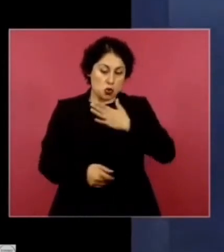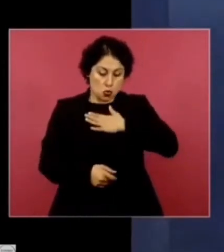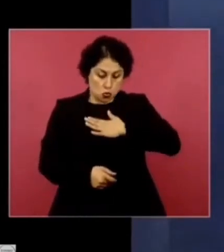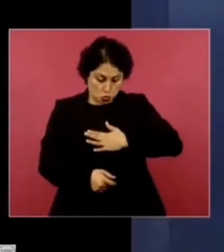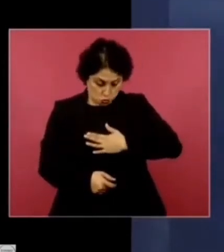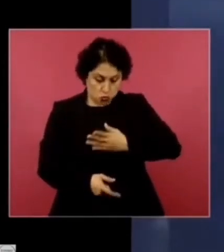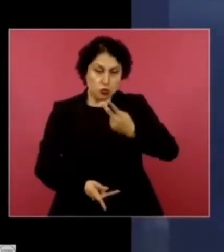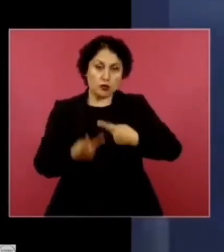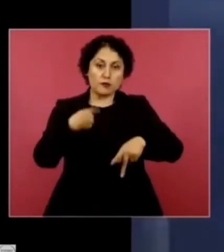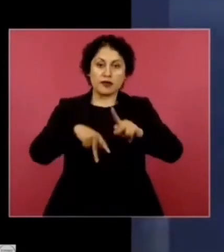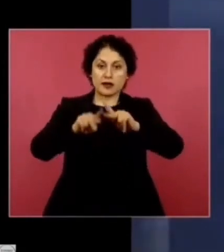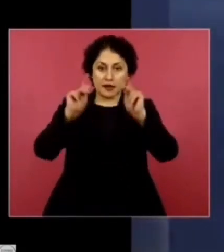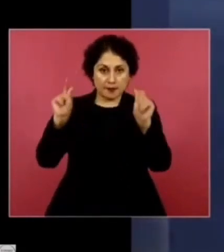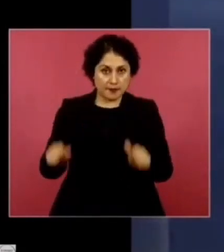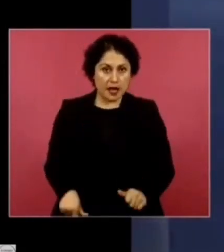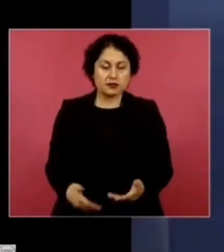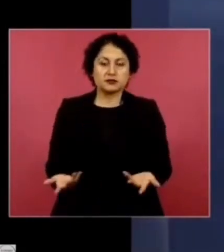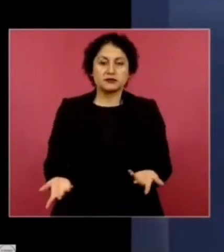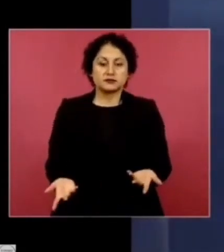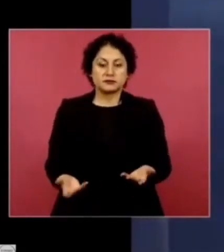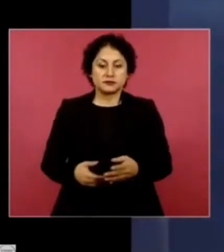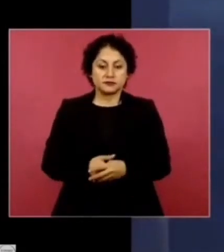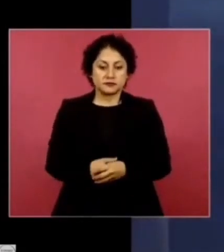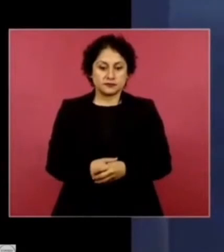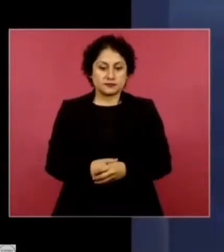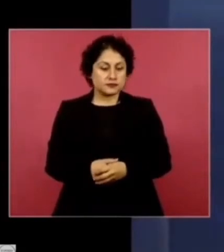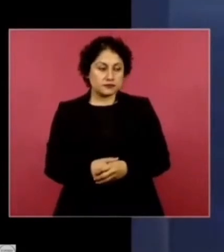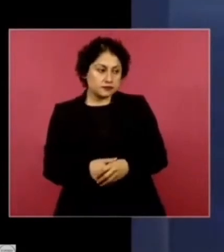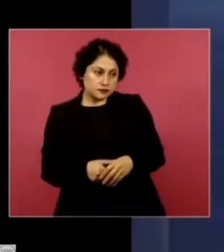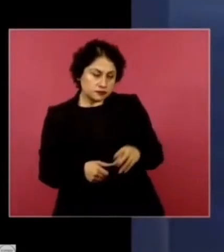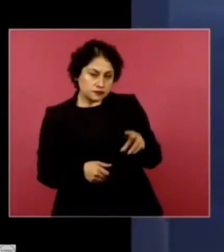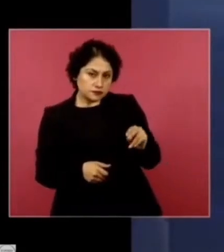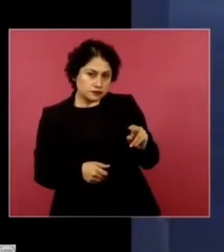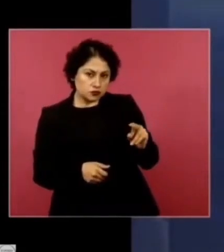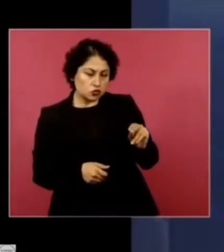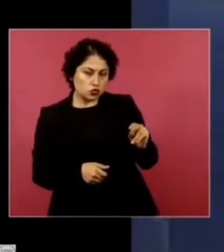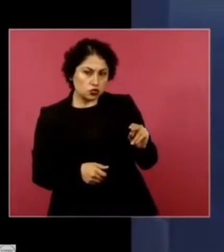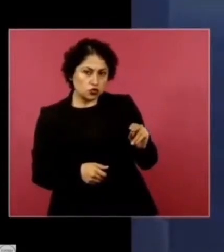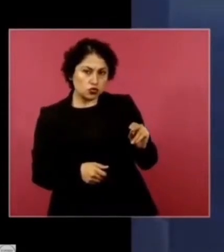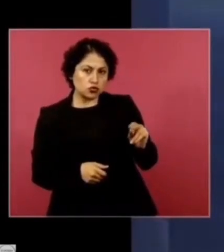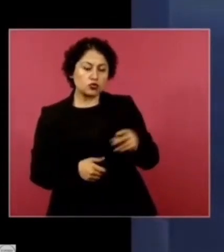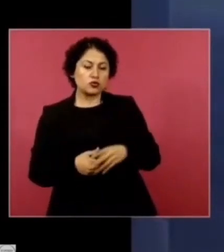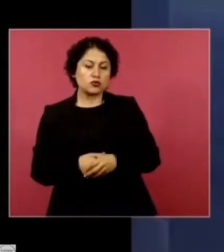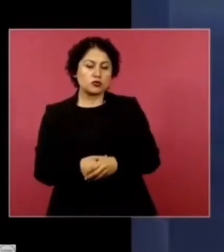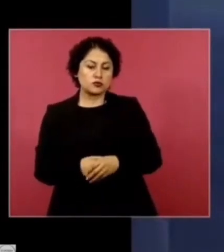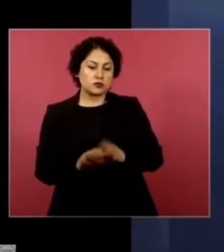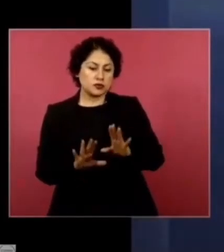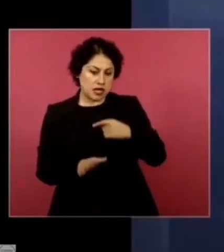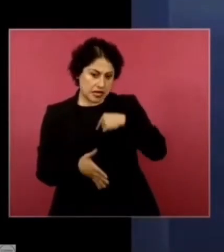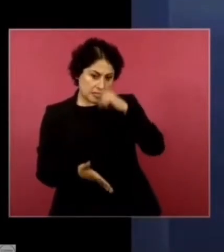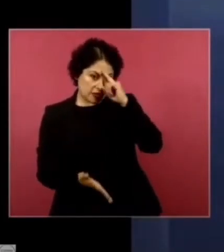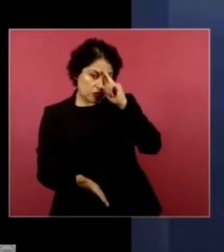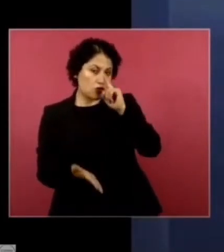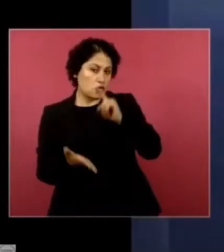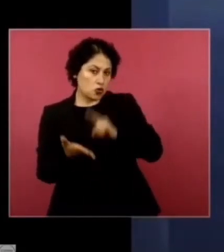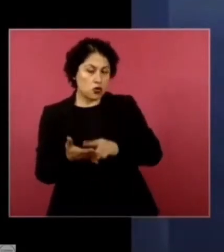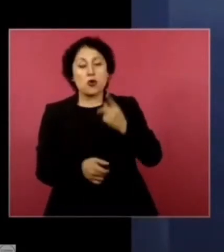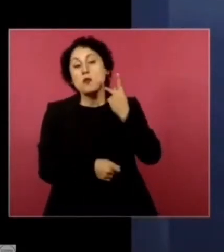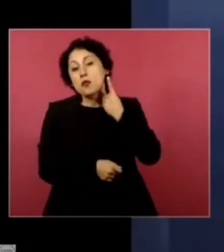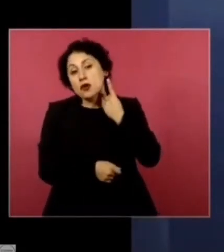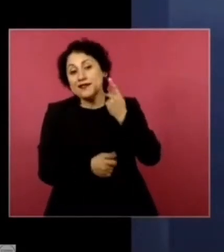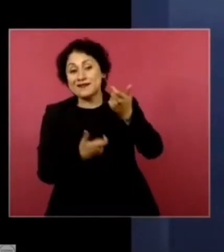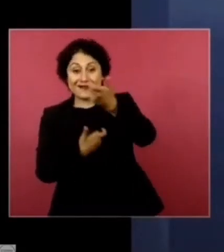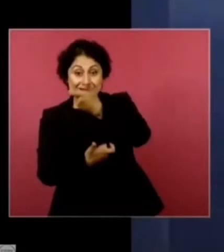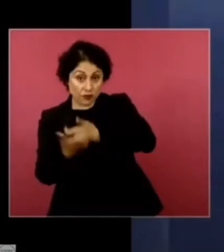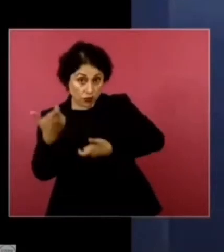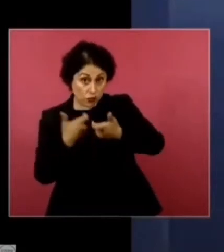es fruto Pues de la justicia. va a tomar tiempo, No, Carlos, no, porque no, toca justicia no. social, va a tomar mucho tiempo. Yo creo que si cambia la política económica,